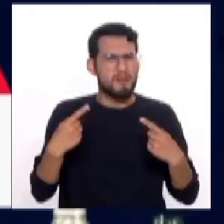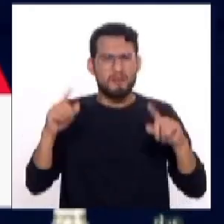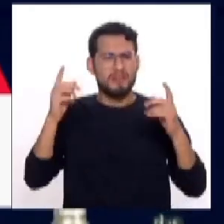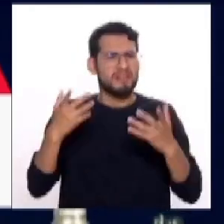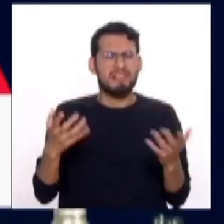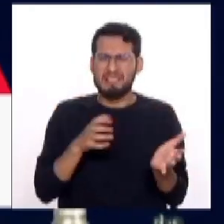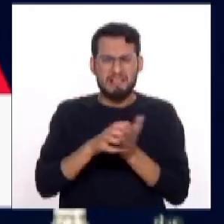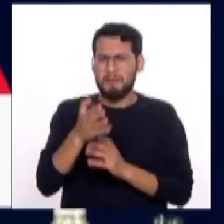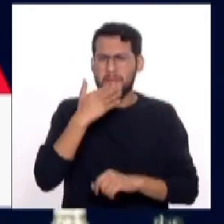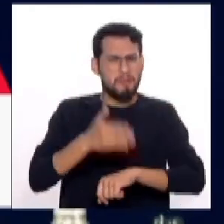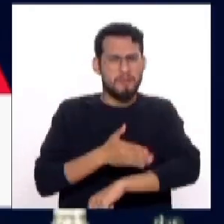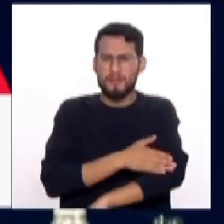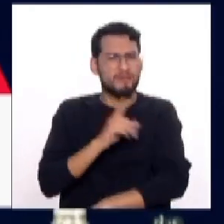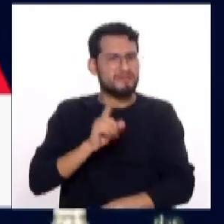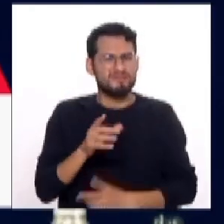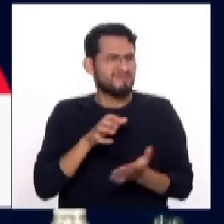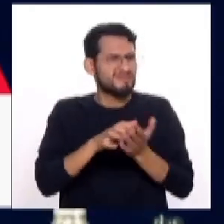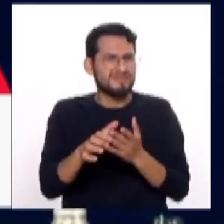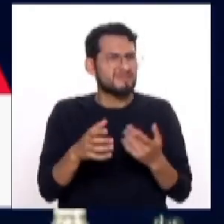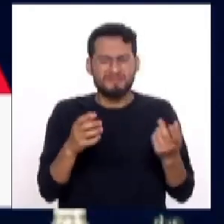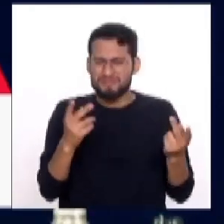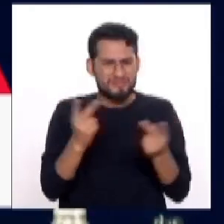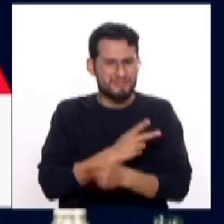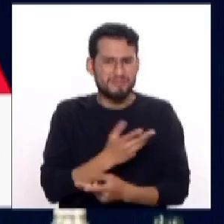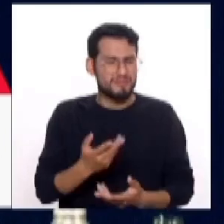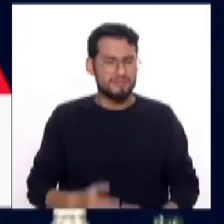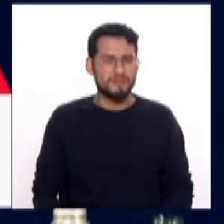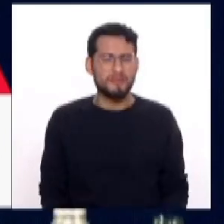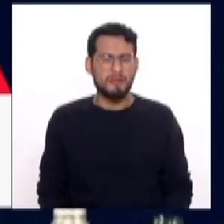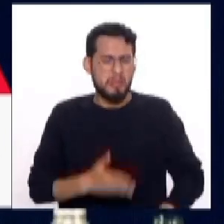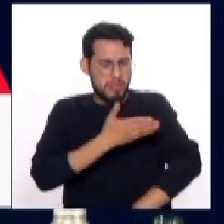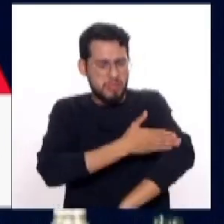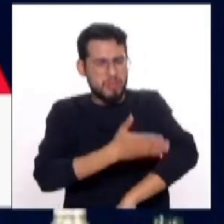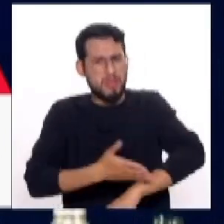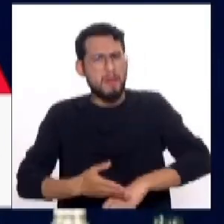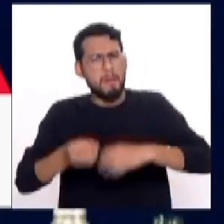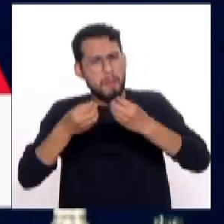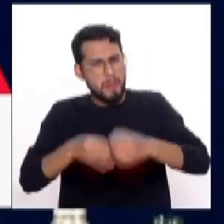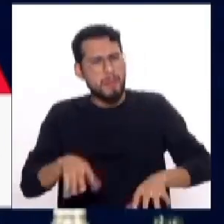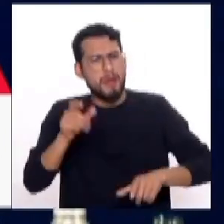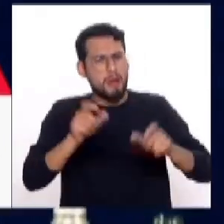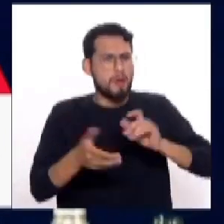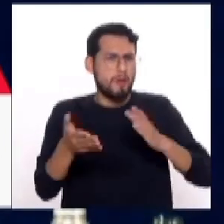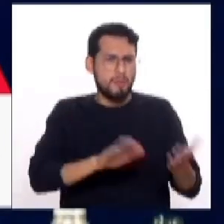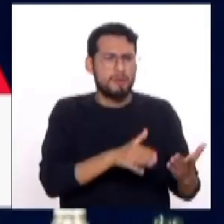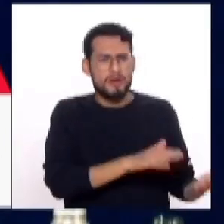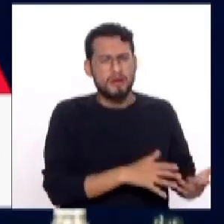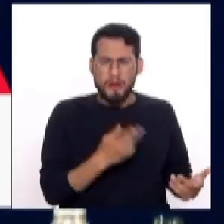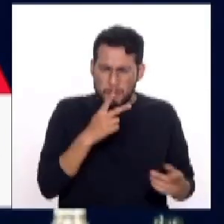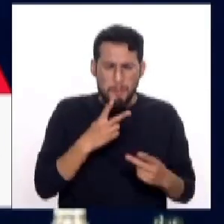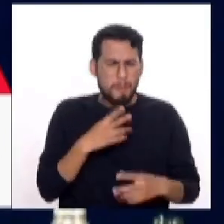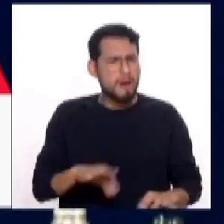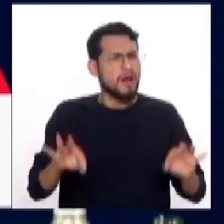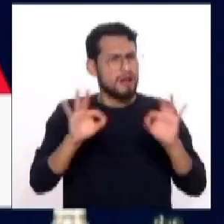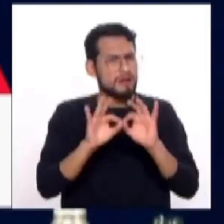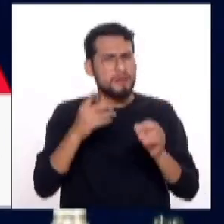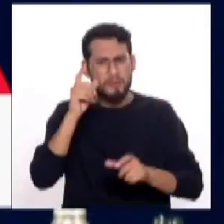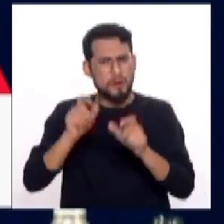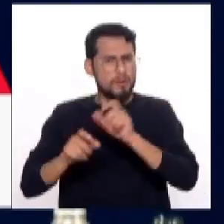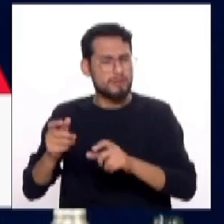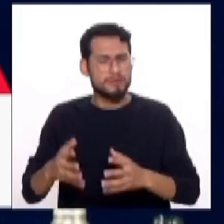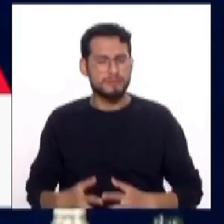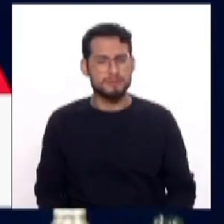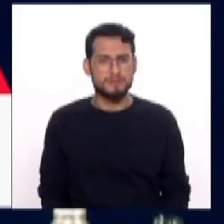a ninguna mejora todo lo contrario no solamente se pierden humanas que son muy valiosas para la